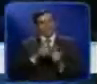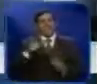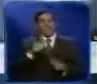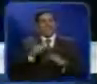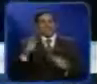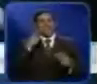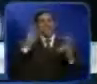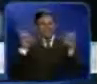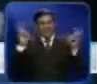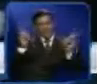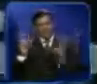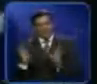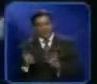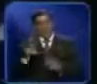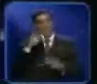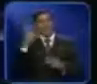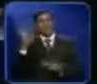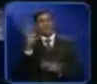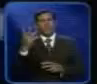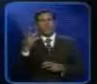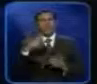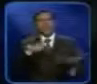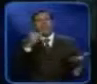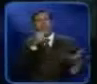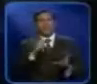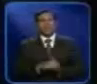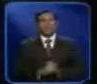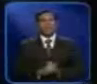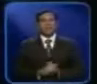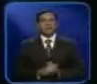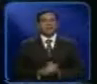del repertorio que cantará el dúo en el recital.